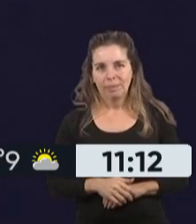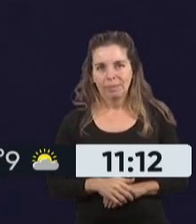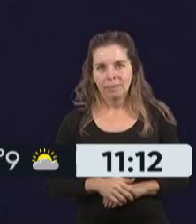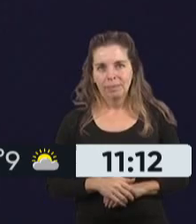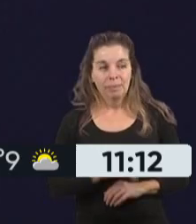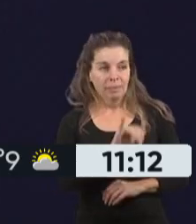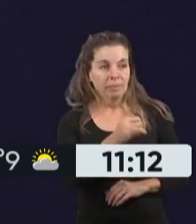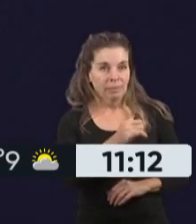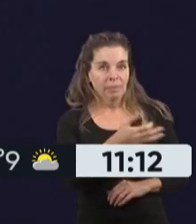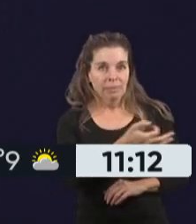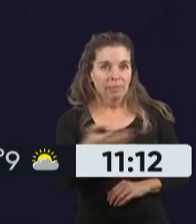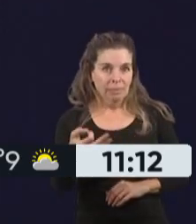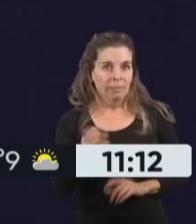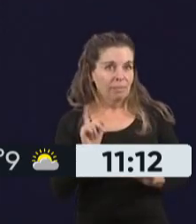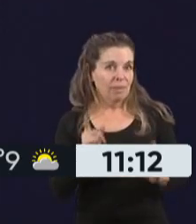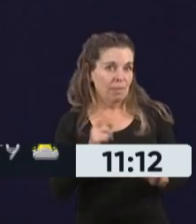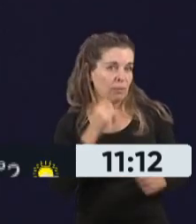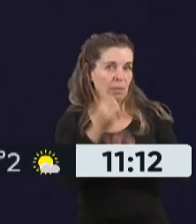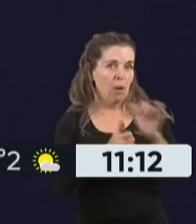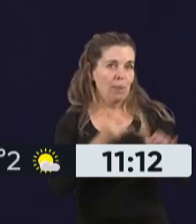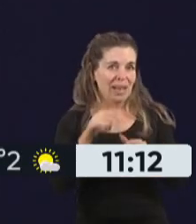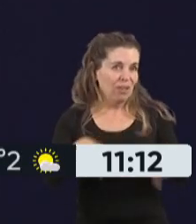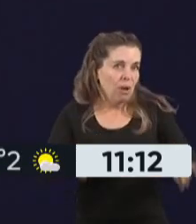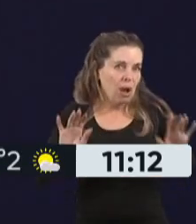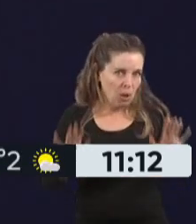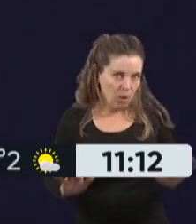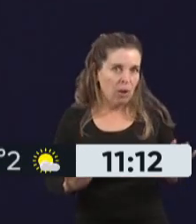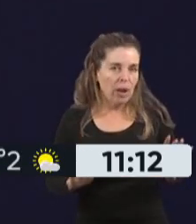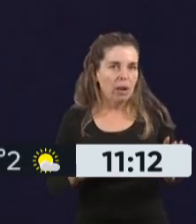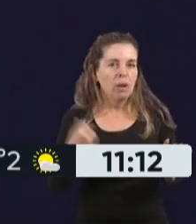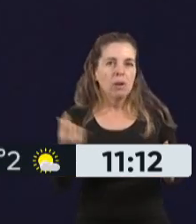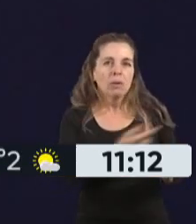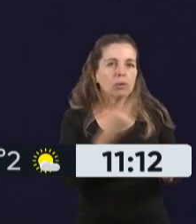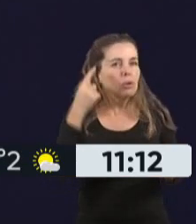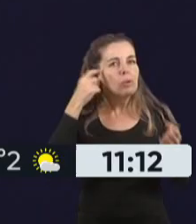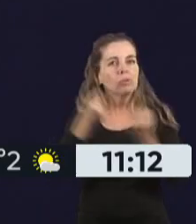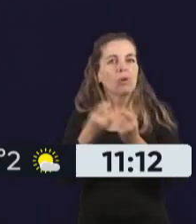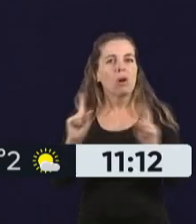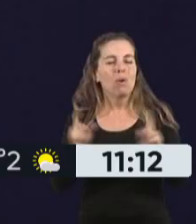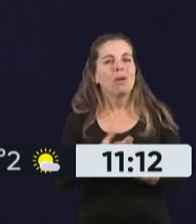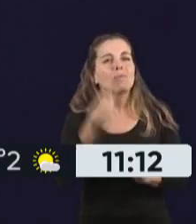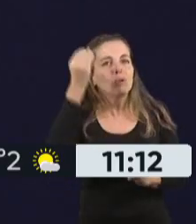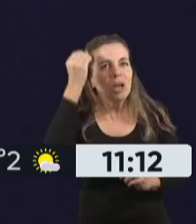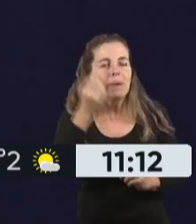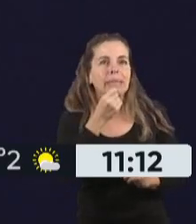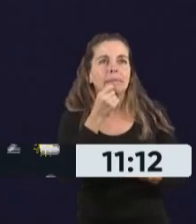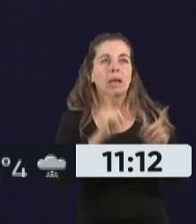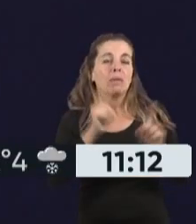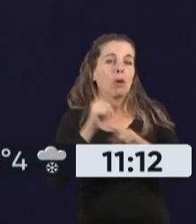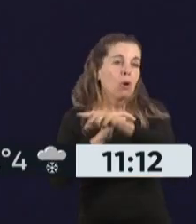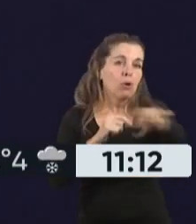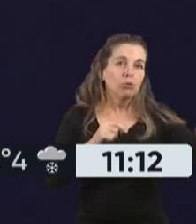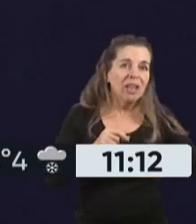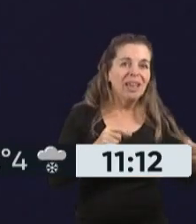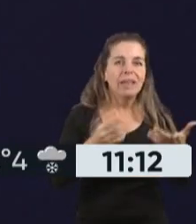Bueno, pero es efectivamente lo que estamos diciendo. Nosotros en lo que no compatibilizamos muchas veces con ustedes y con todo